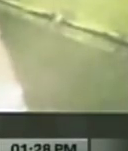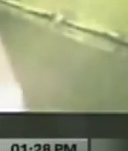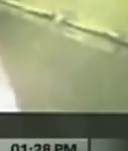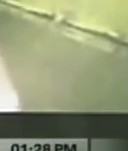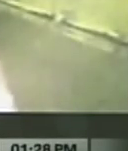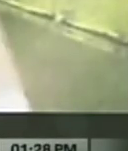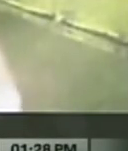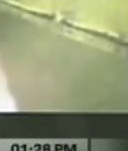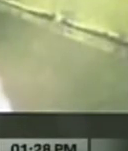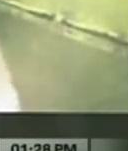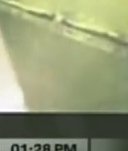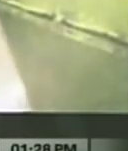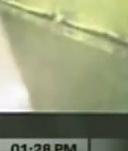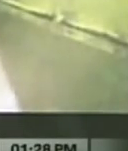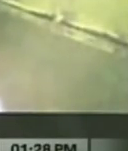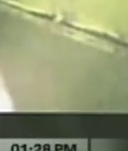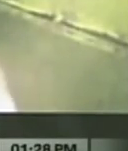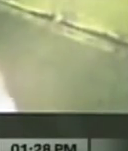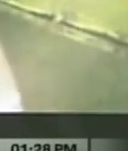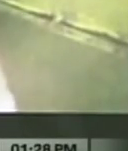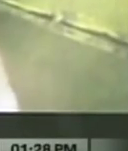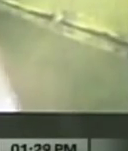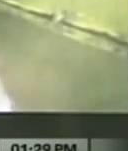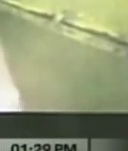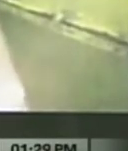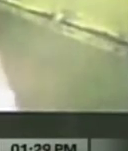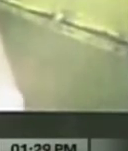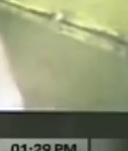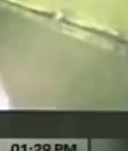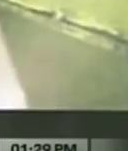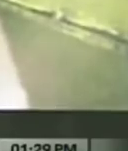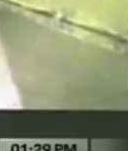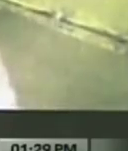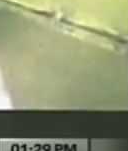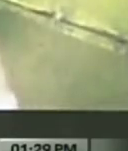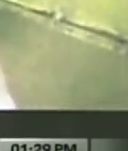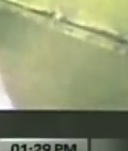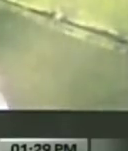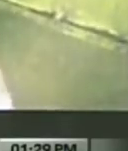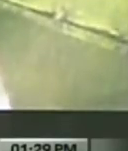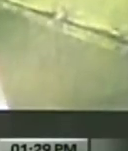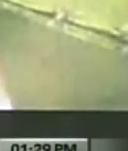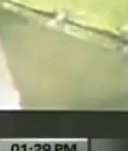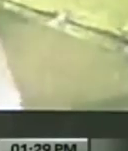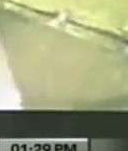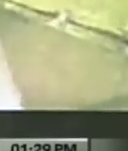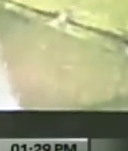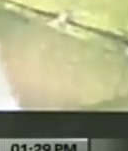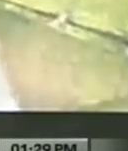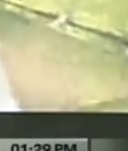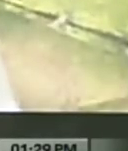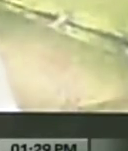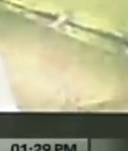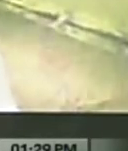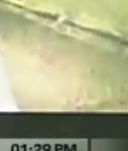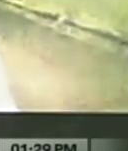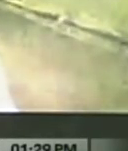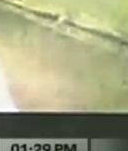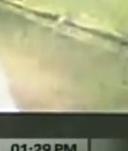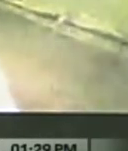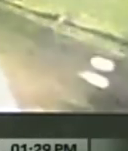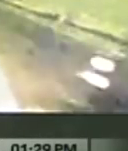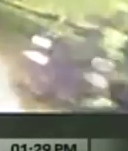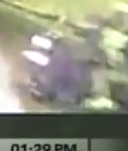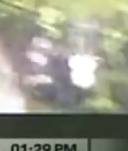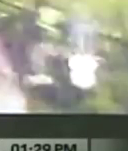mejorar. Eso es a las 0.53 con 5, a las 6.53 con, aquí podemos ver, ellos van a